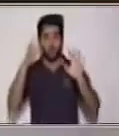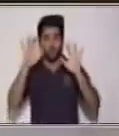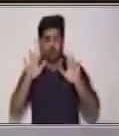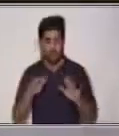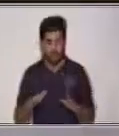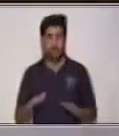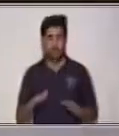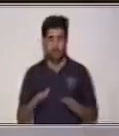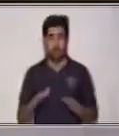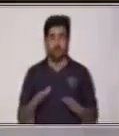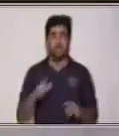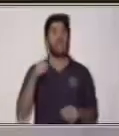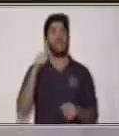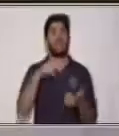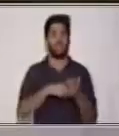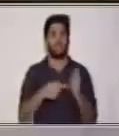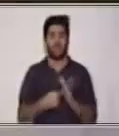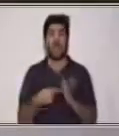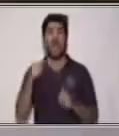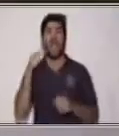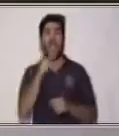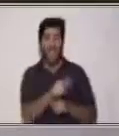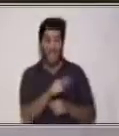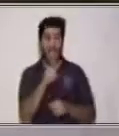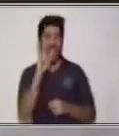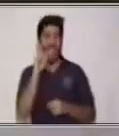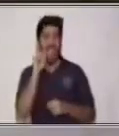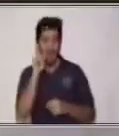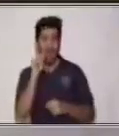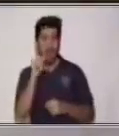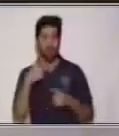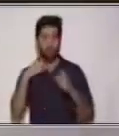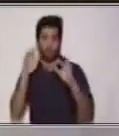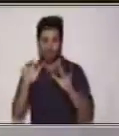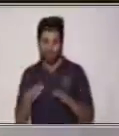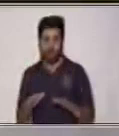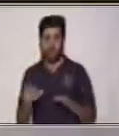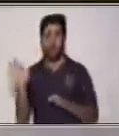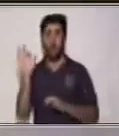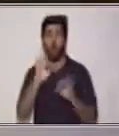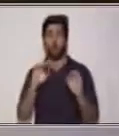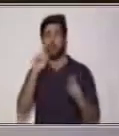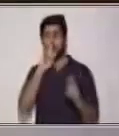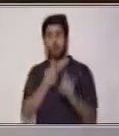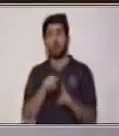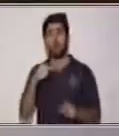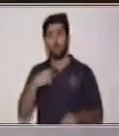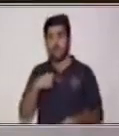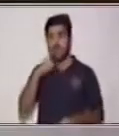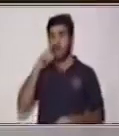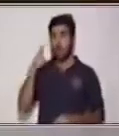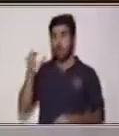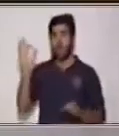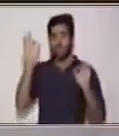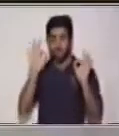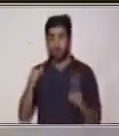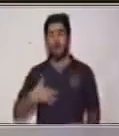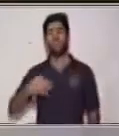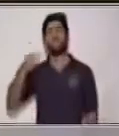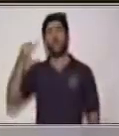tercera persona y también dentro de nuestro tipo de lenguaje y va a ser en el